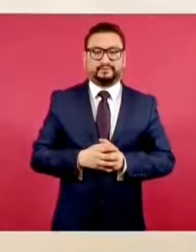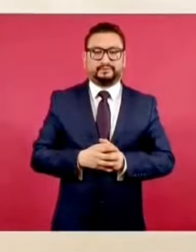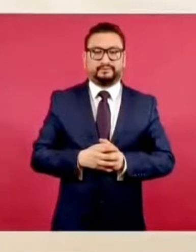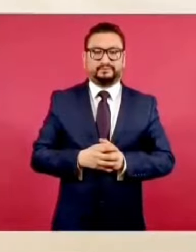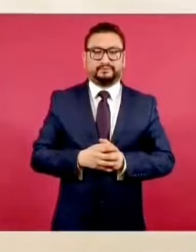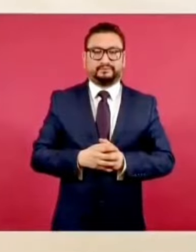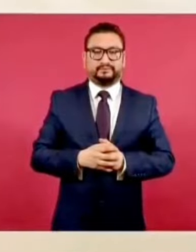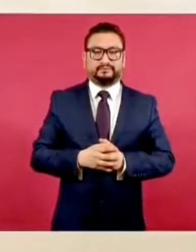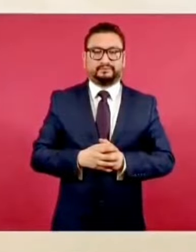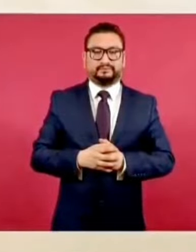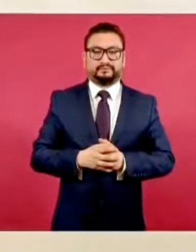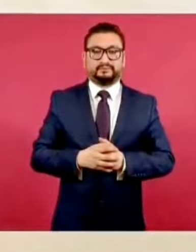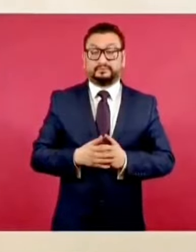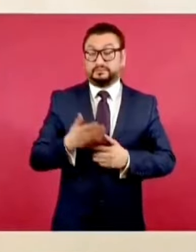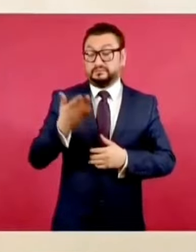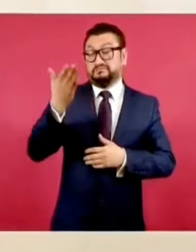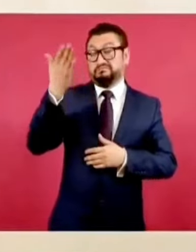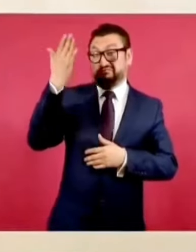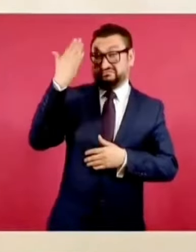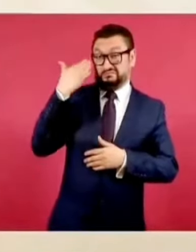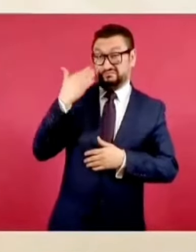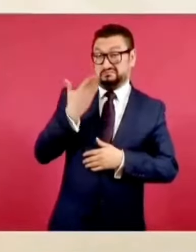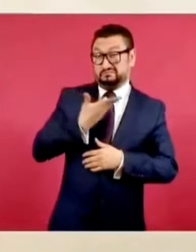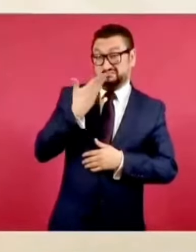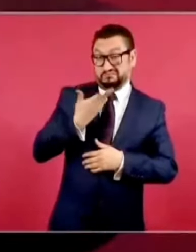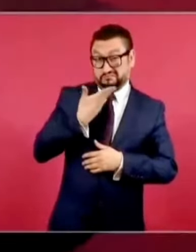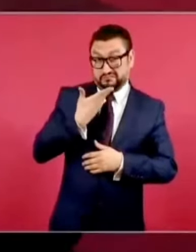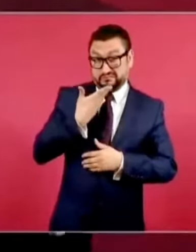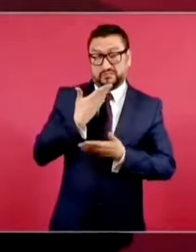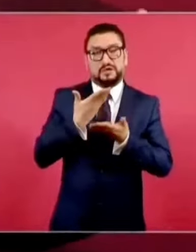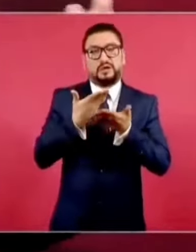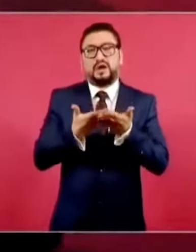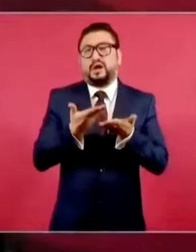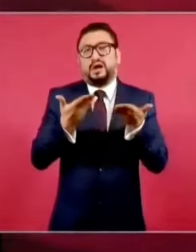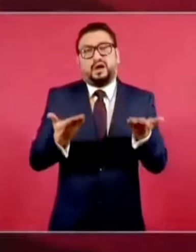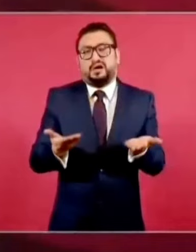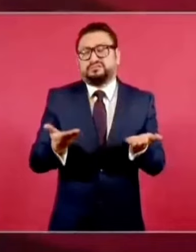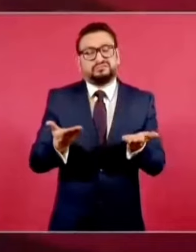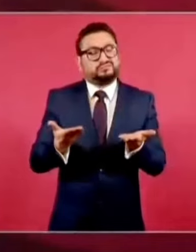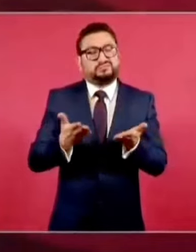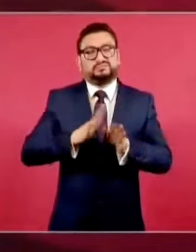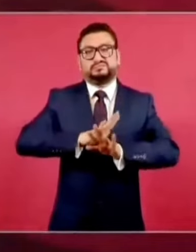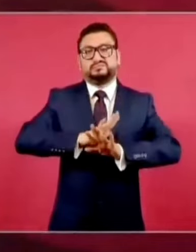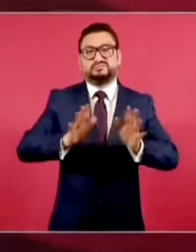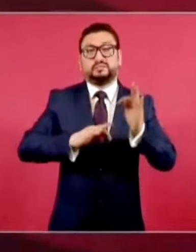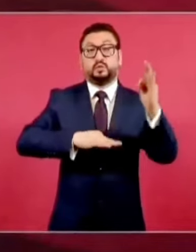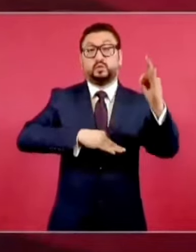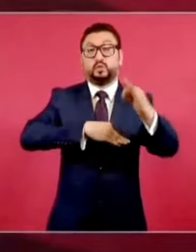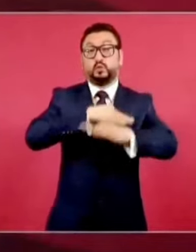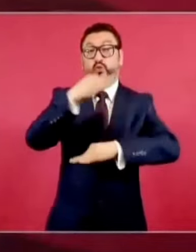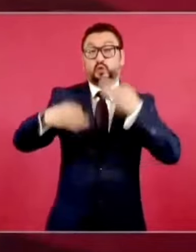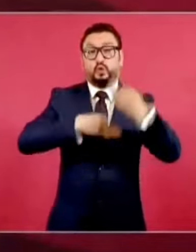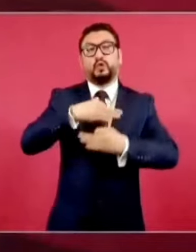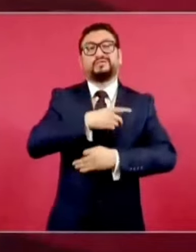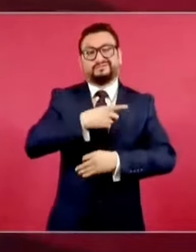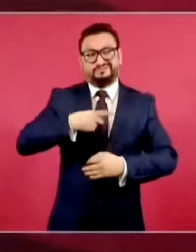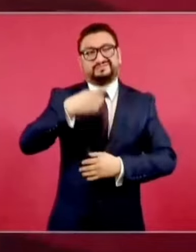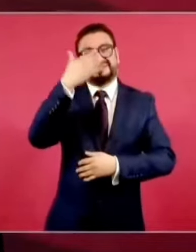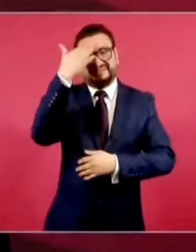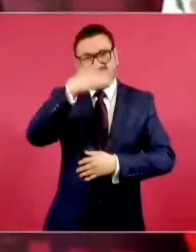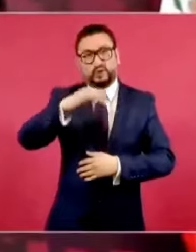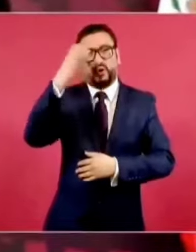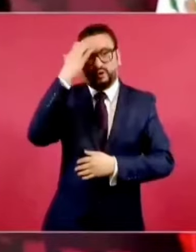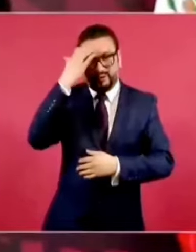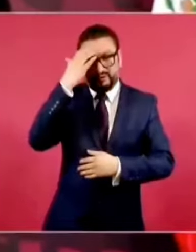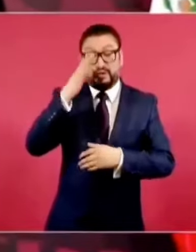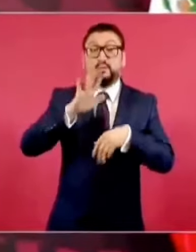Limbo y ahora pues todos tenemos que saber Ah porque decían